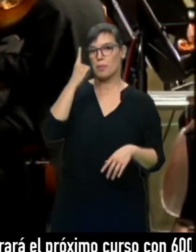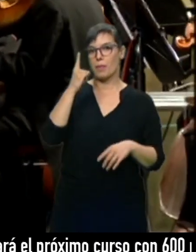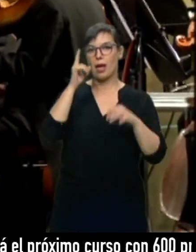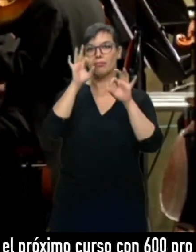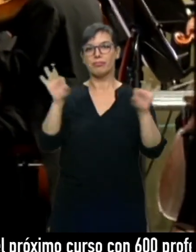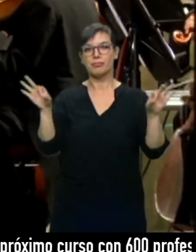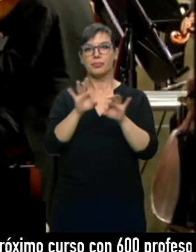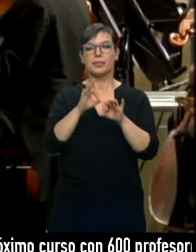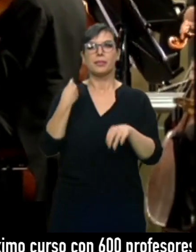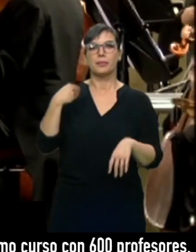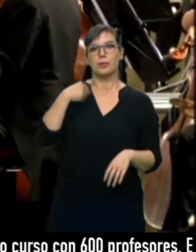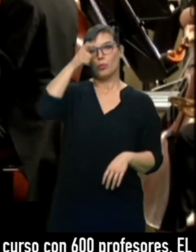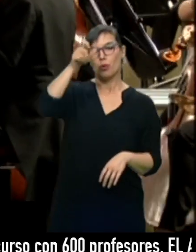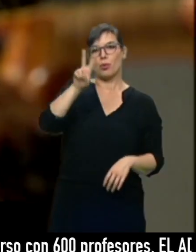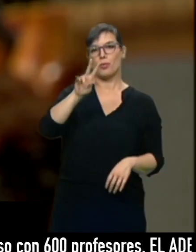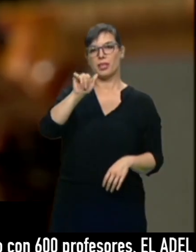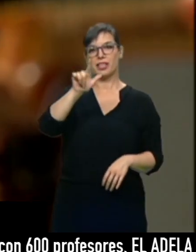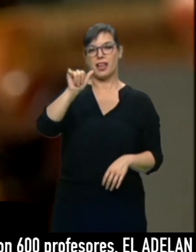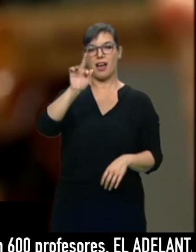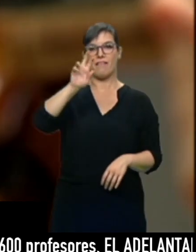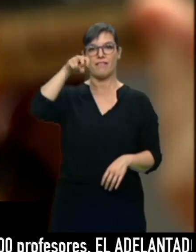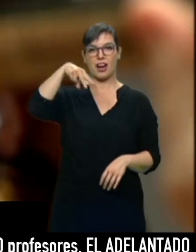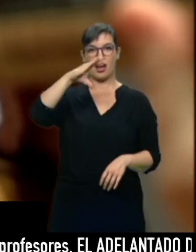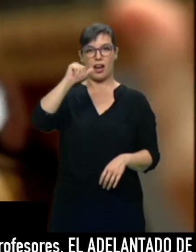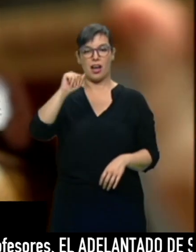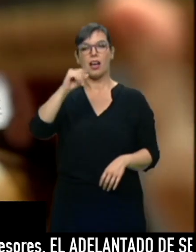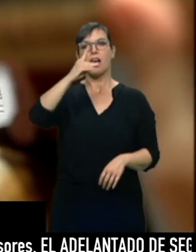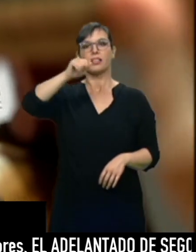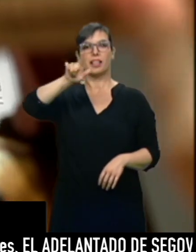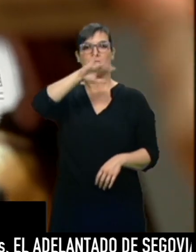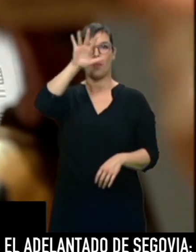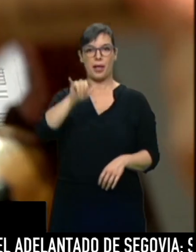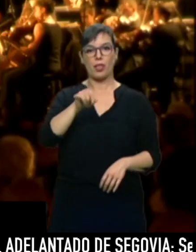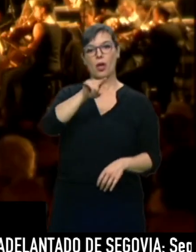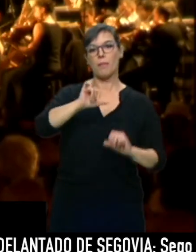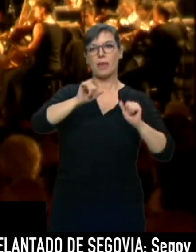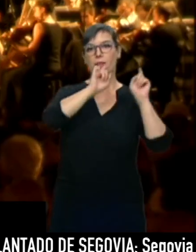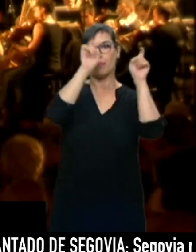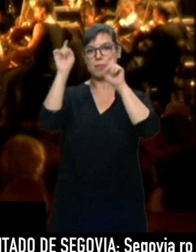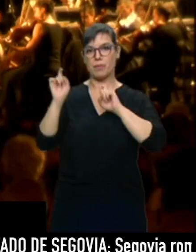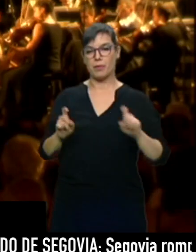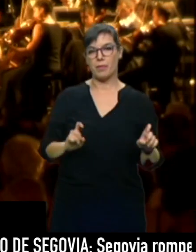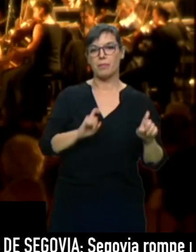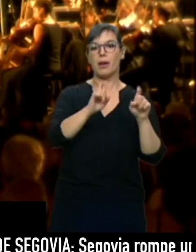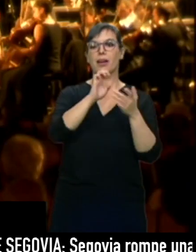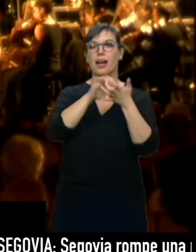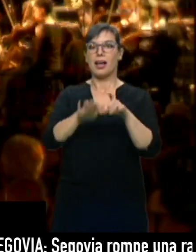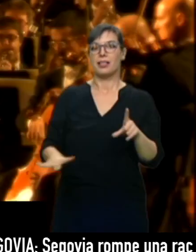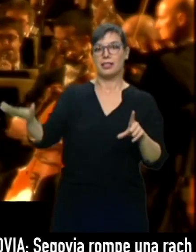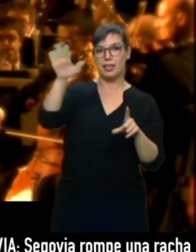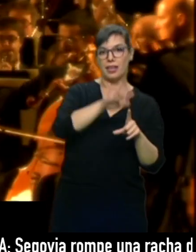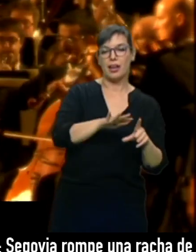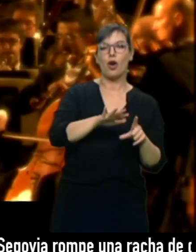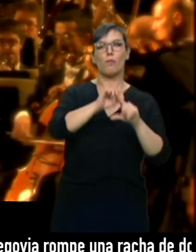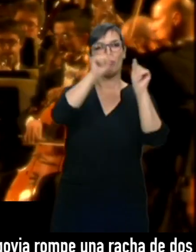concierto será Villafranca del Bierzo. Con él comenzará una gira que llevará su música a 14 localidades repartidas entre las